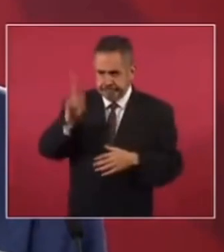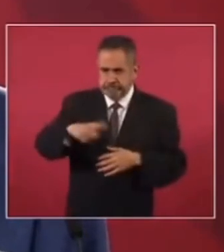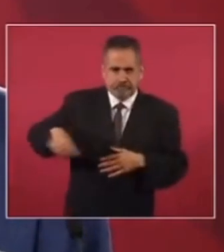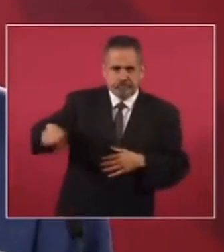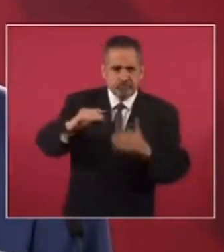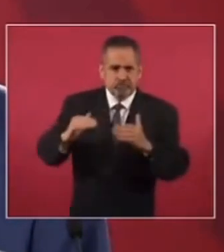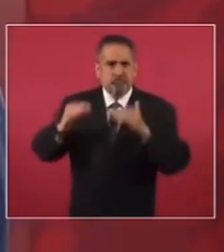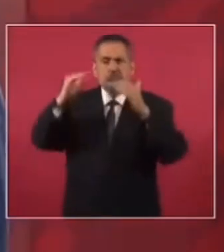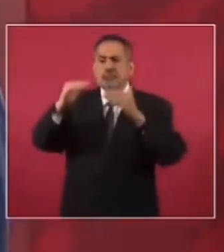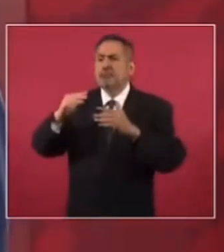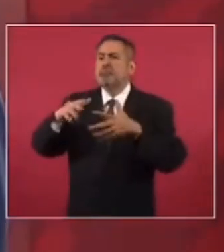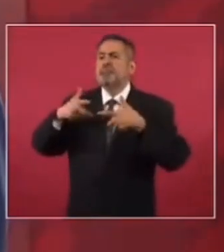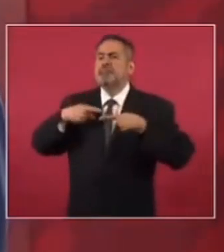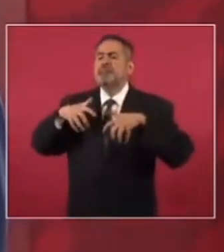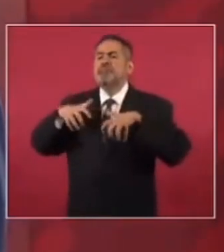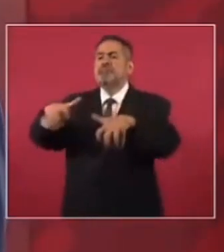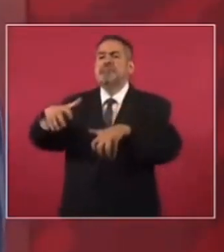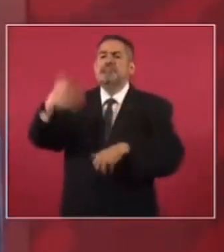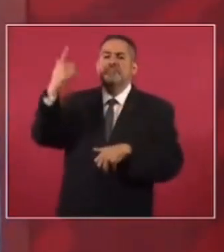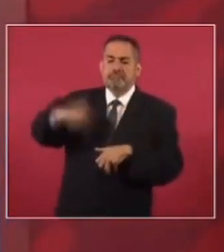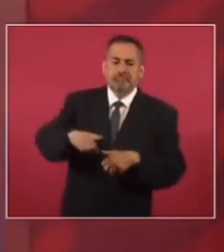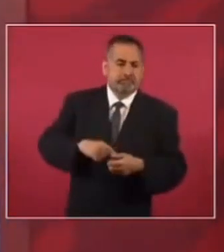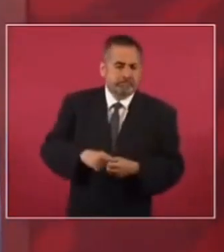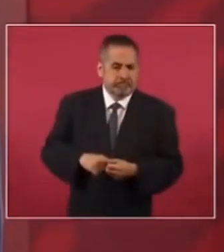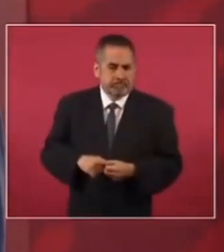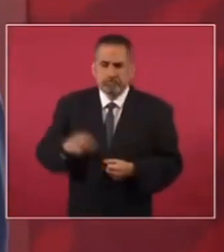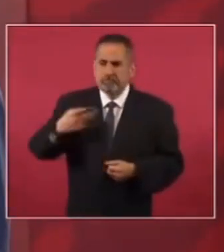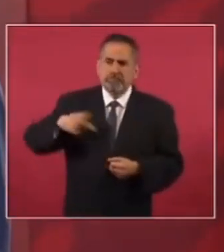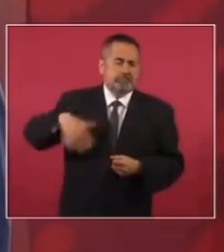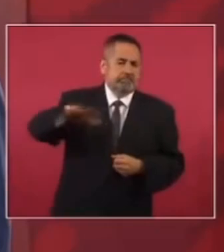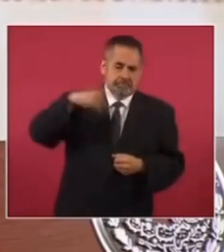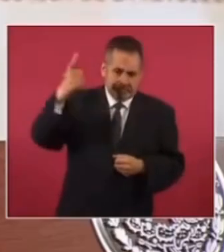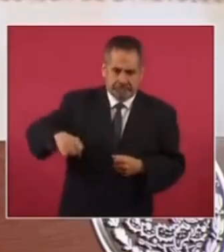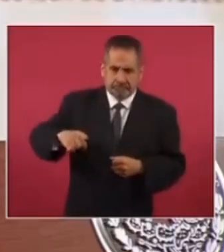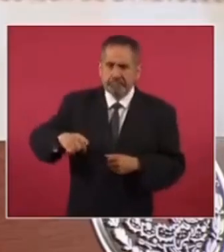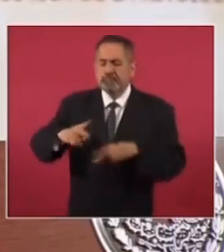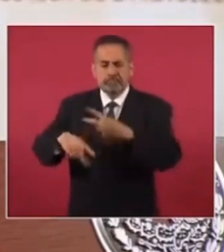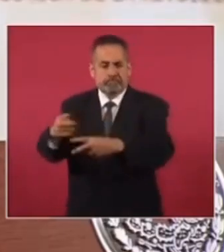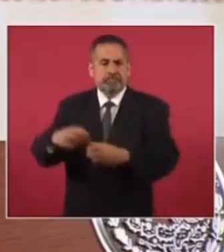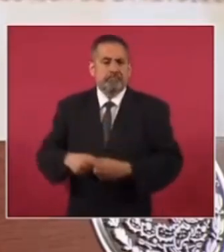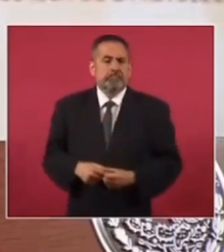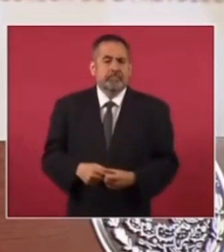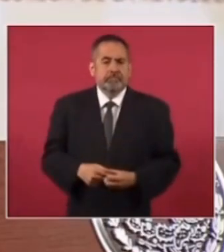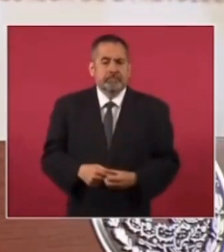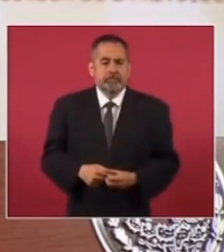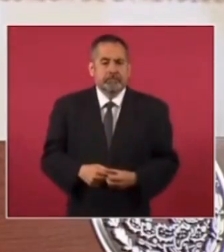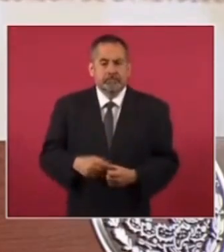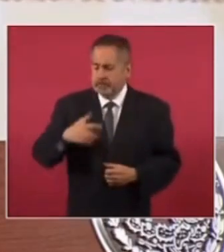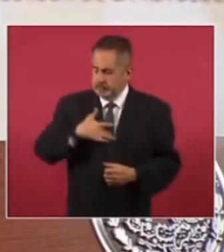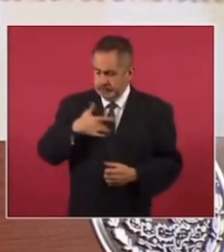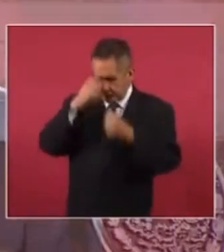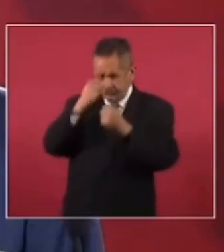parece que a ellos no les importa más su politiquería que el pueblo de